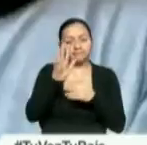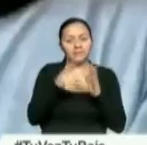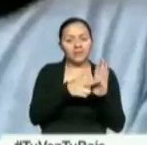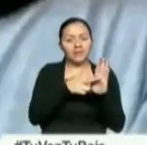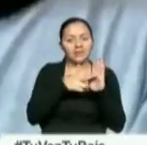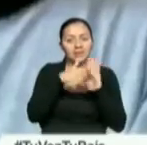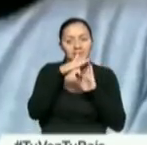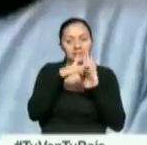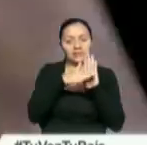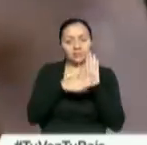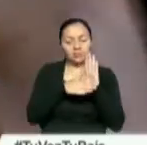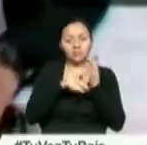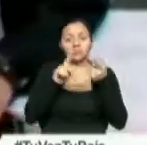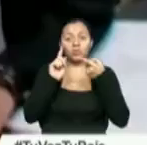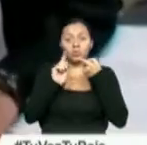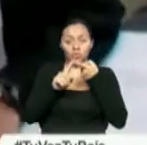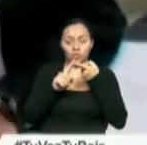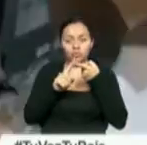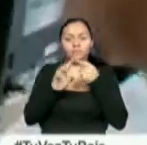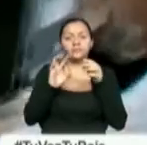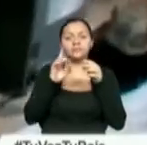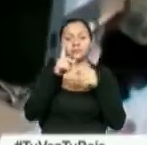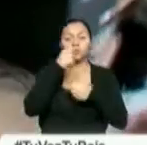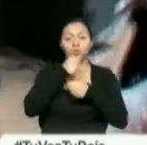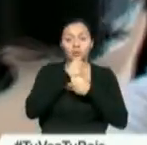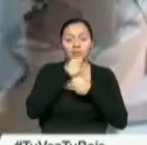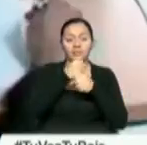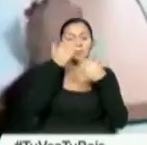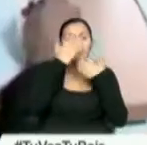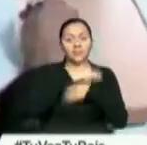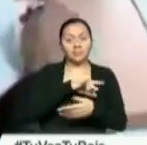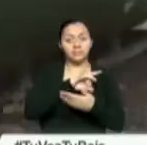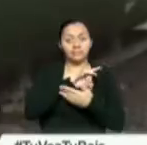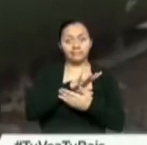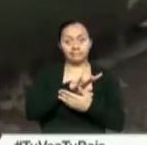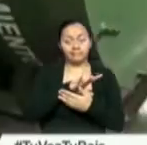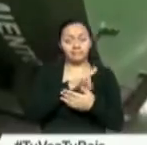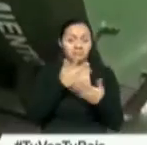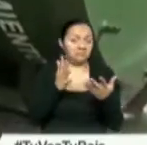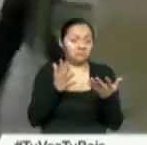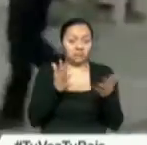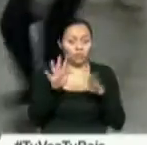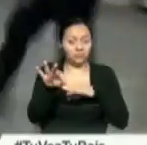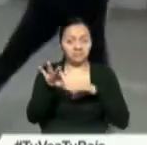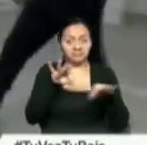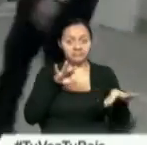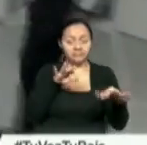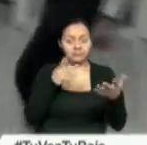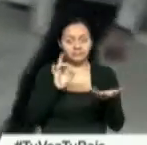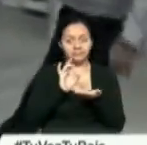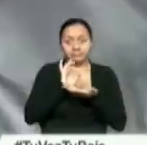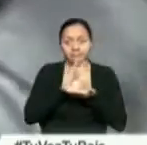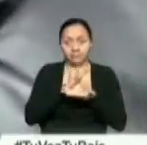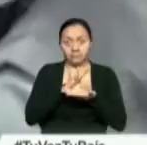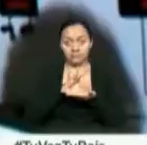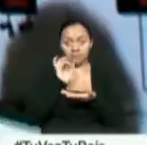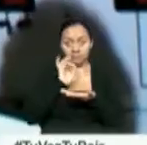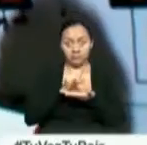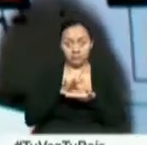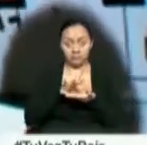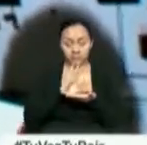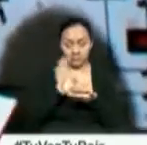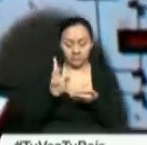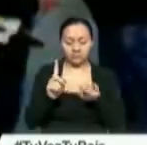requisitos entre ellos que la relación laboral se haya terminado de forma intempestiva y no por mutuo acuerdo por fin de contratos